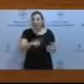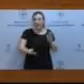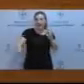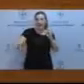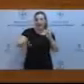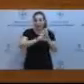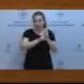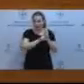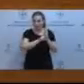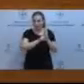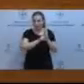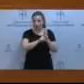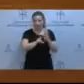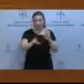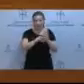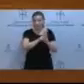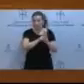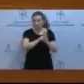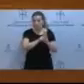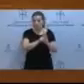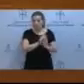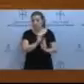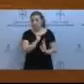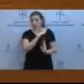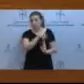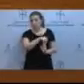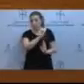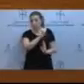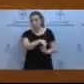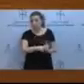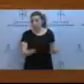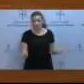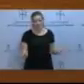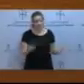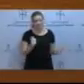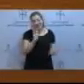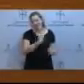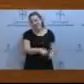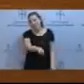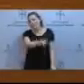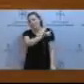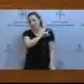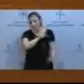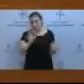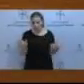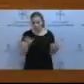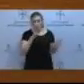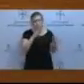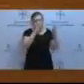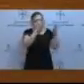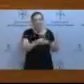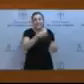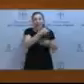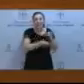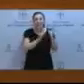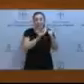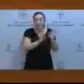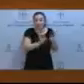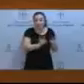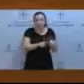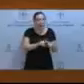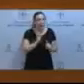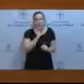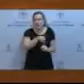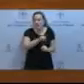ley se la pasan por el arco del triunfo es ya demasiado, consejera. ¿Por qué es lo que están ustedes haciendo, consejera? Pasándose la ley